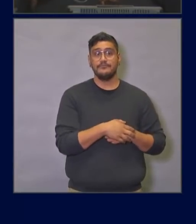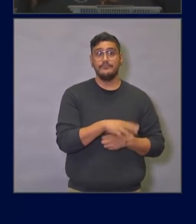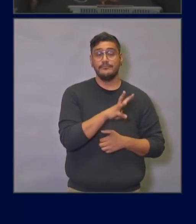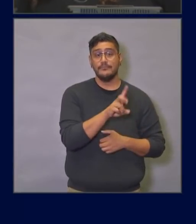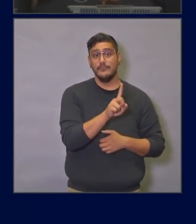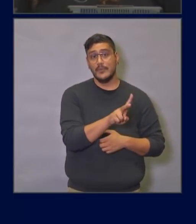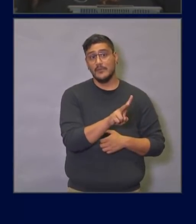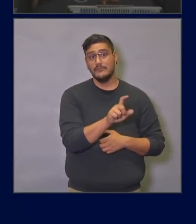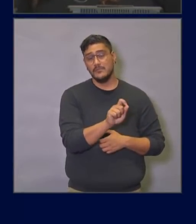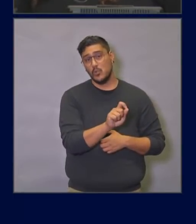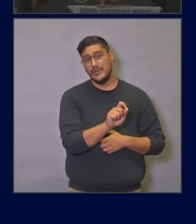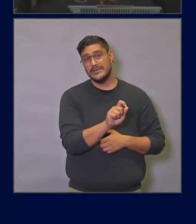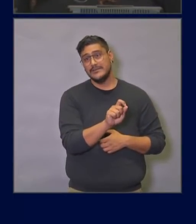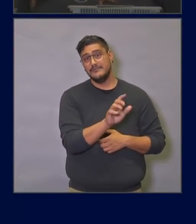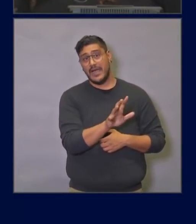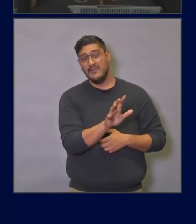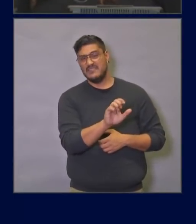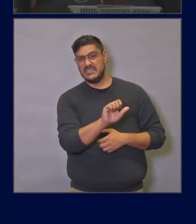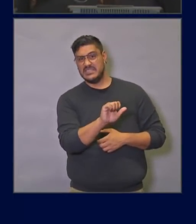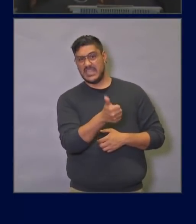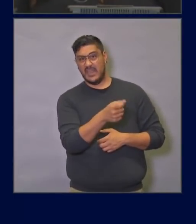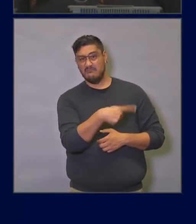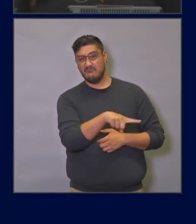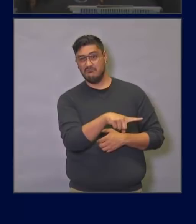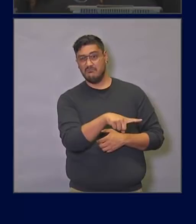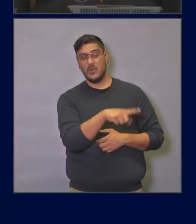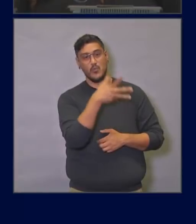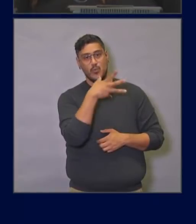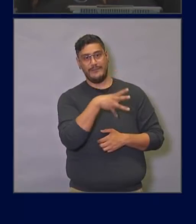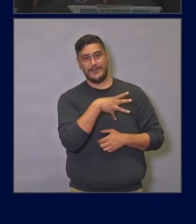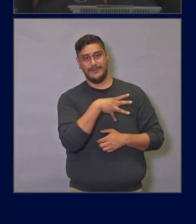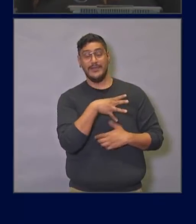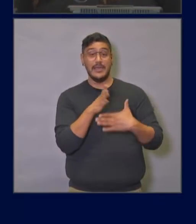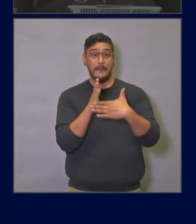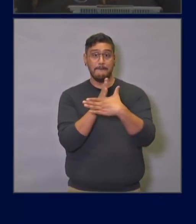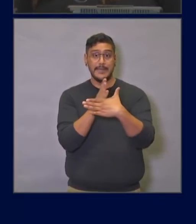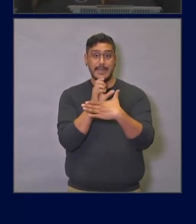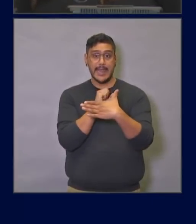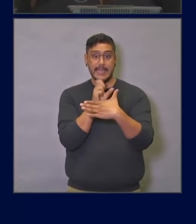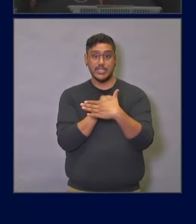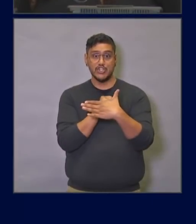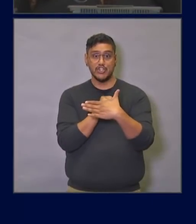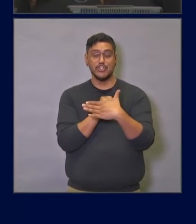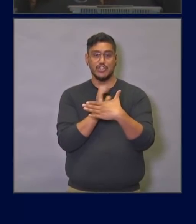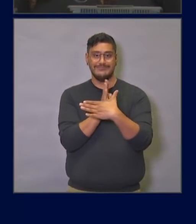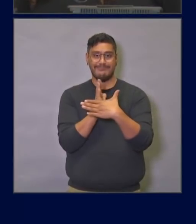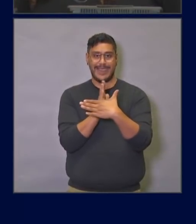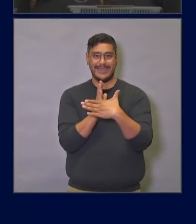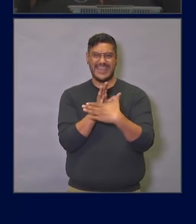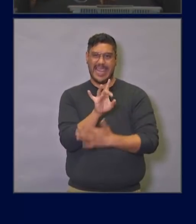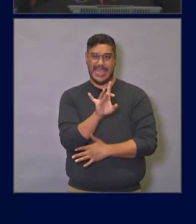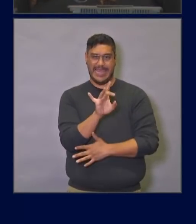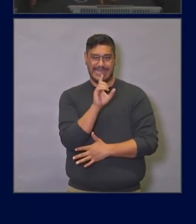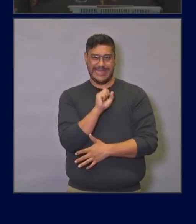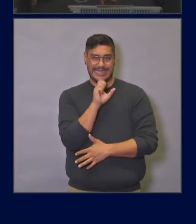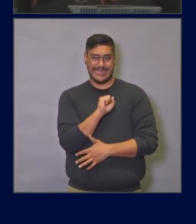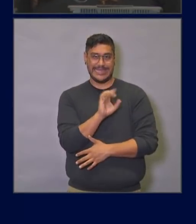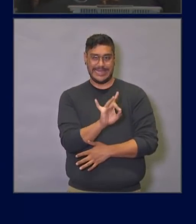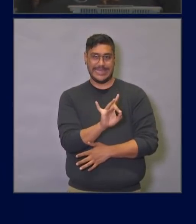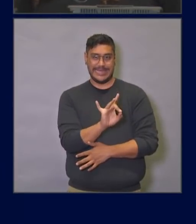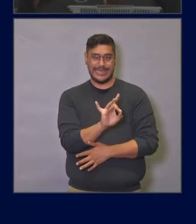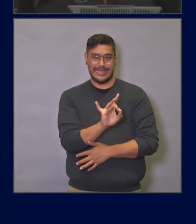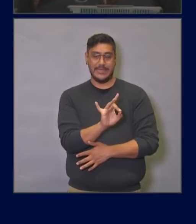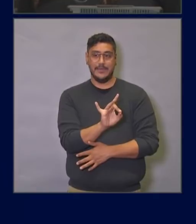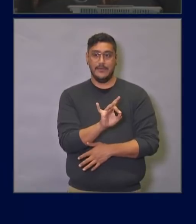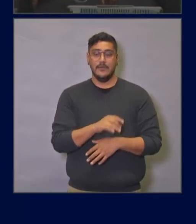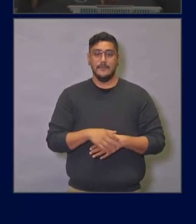62.5% o 10 casos eran mujeres. La edad media es de 8 años, pero el rango de edad para